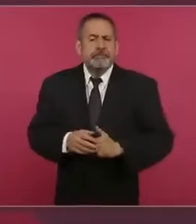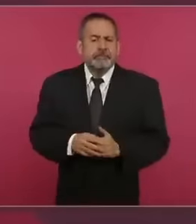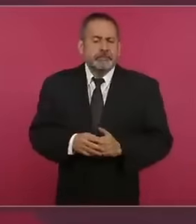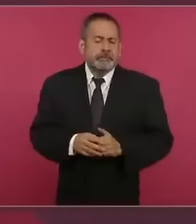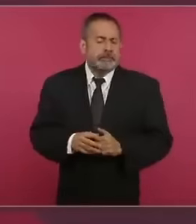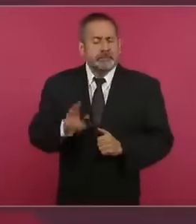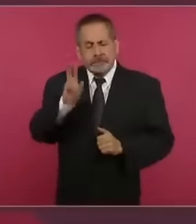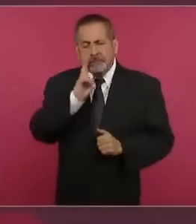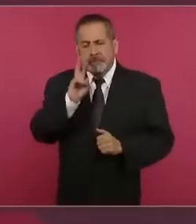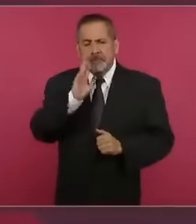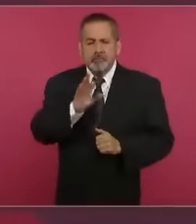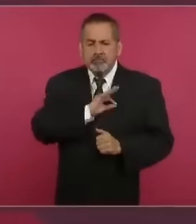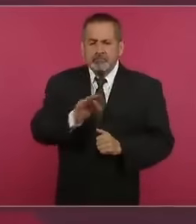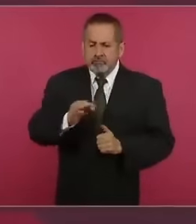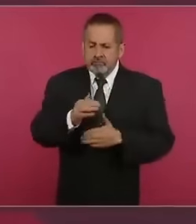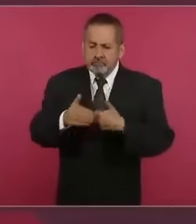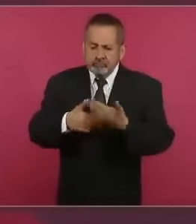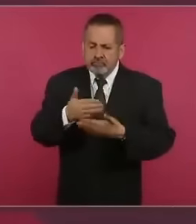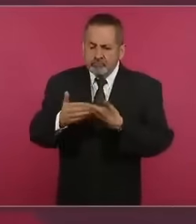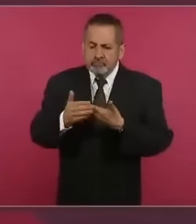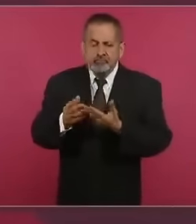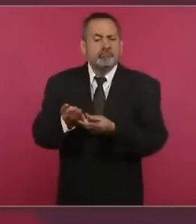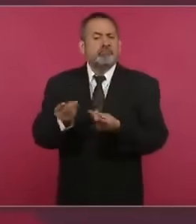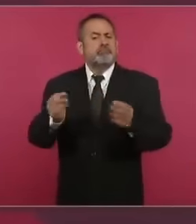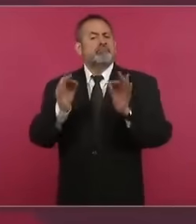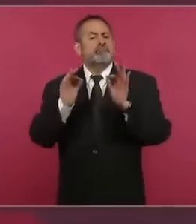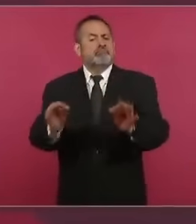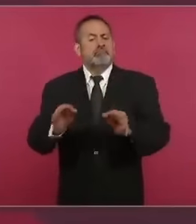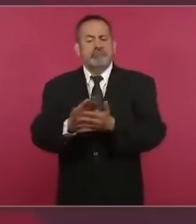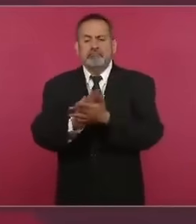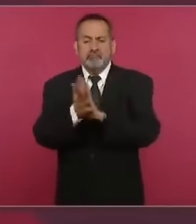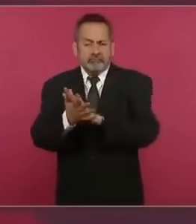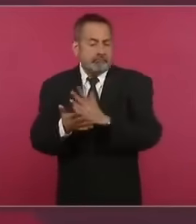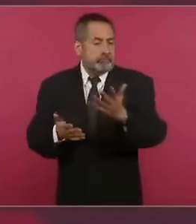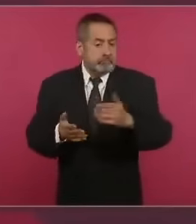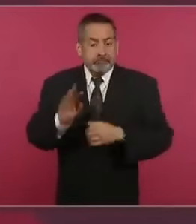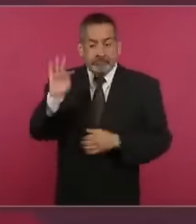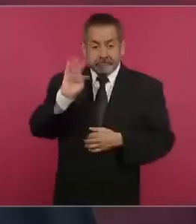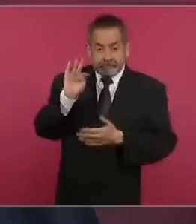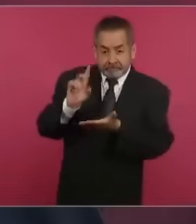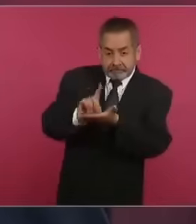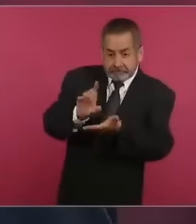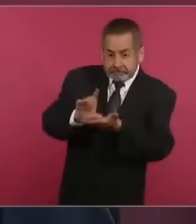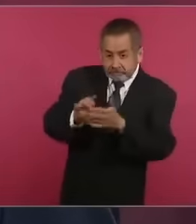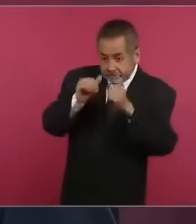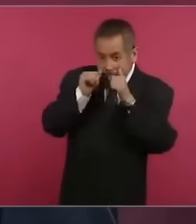se pueden superar. Si no se atienden, y es lo que